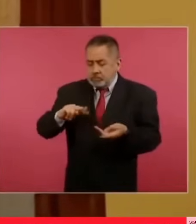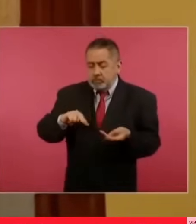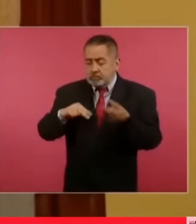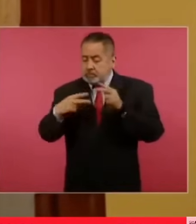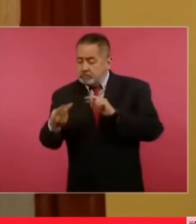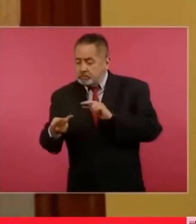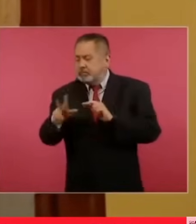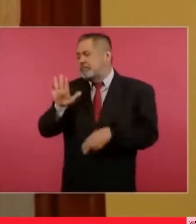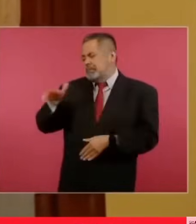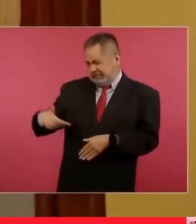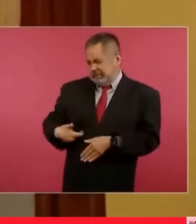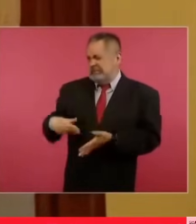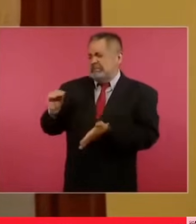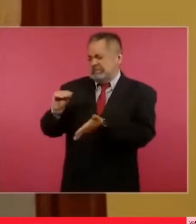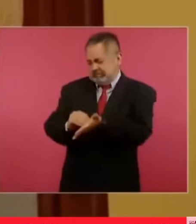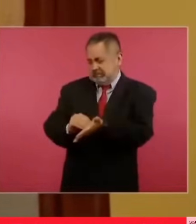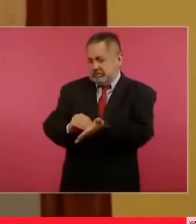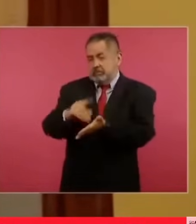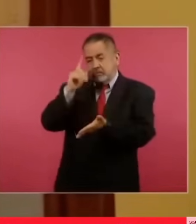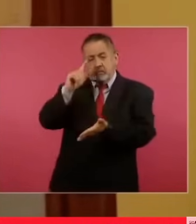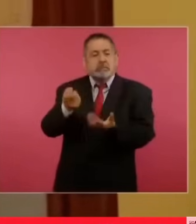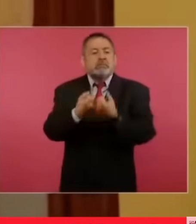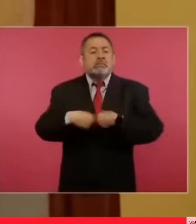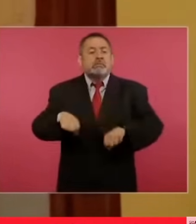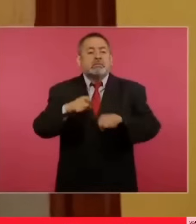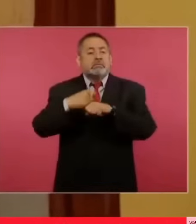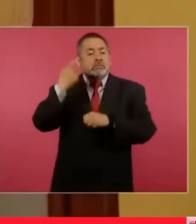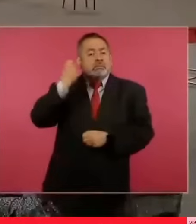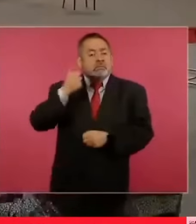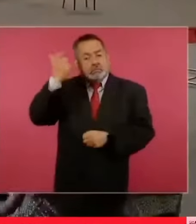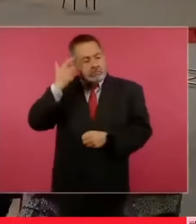el pago tanto del seguro como de la jubilación.